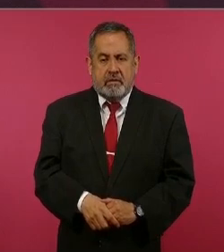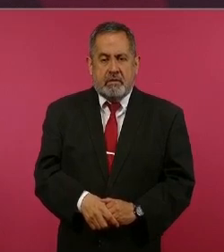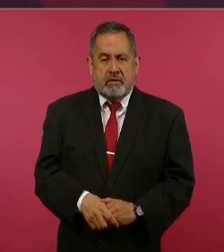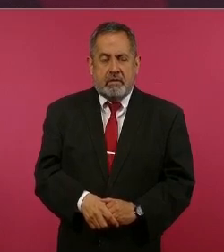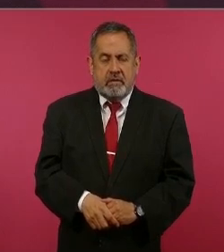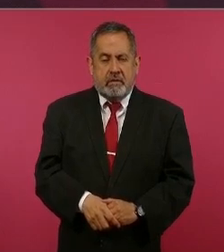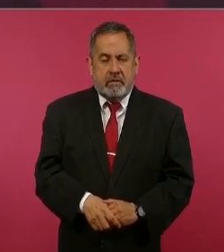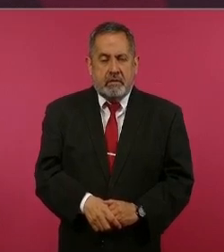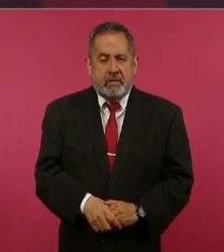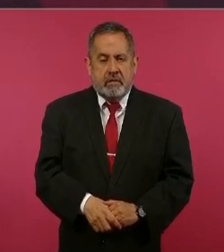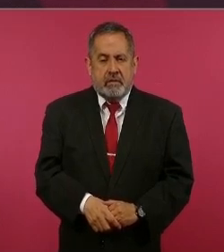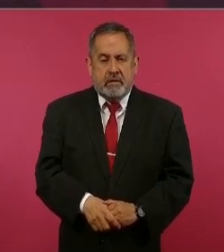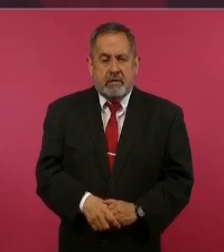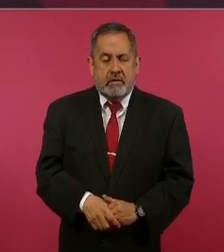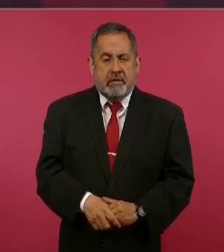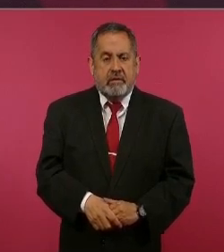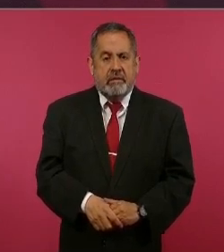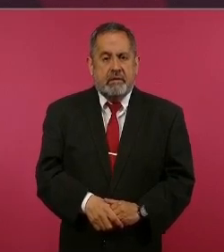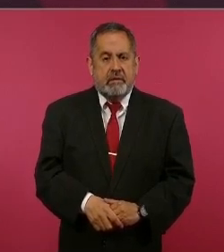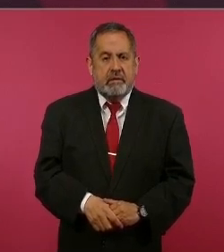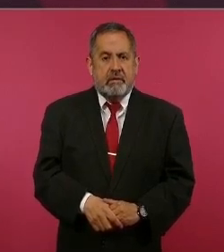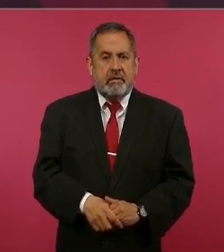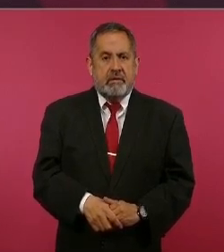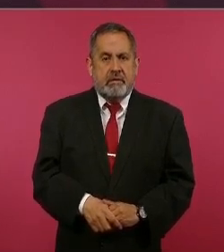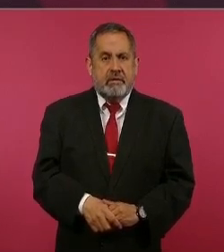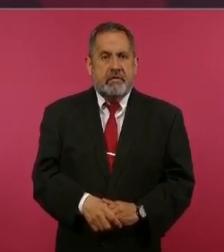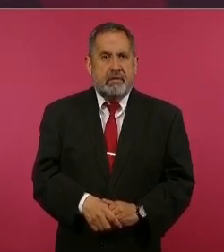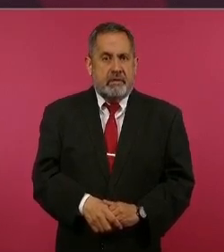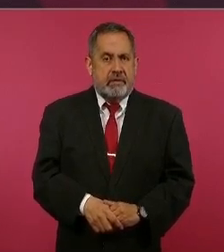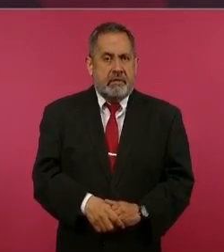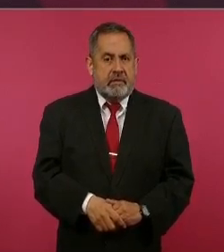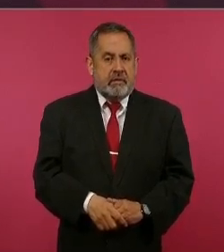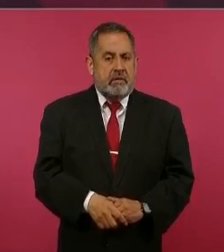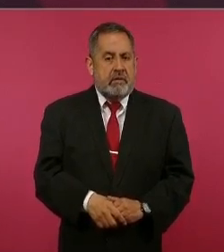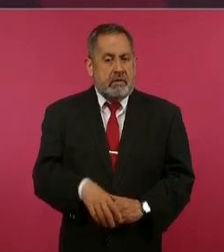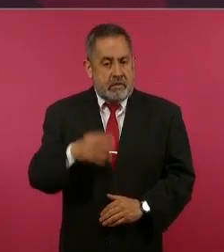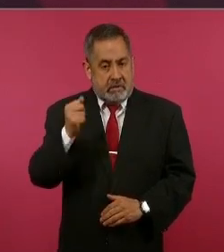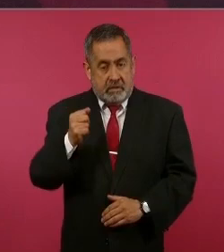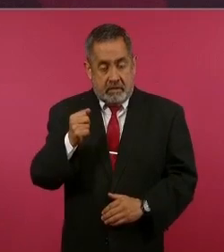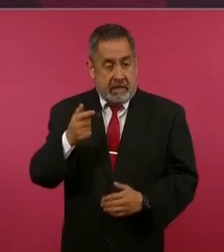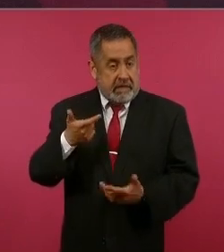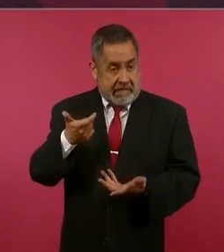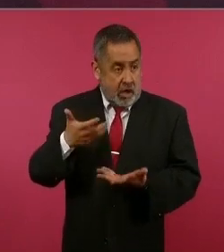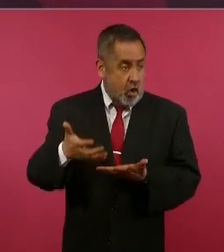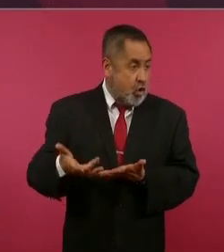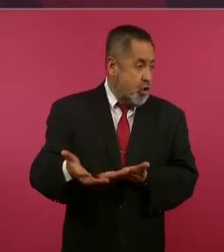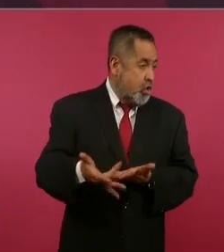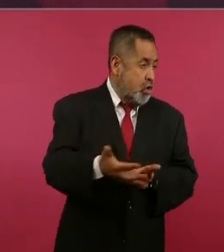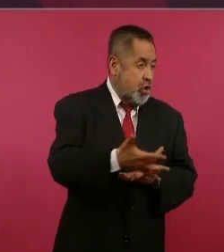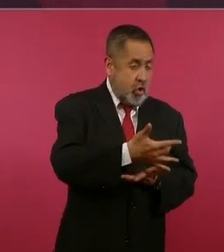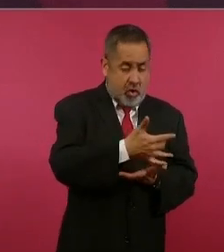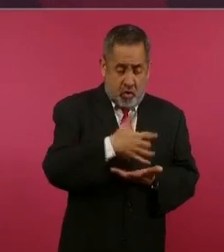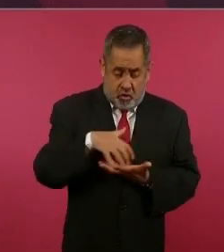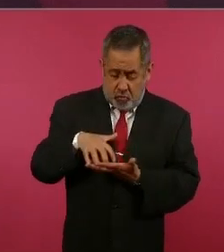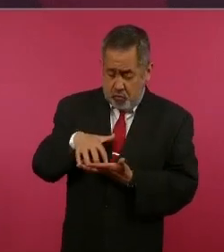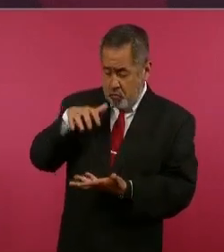no dejar de destinar todo lo que se ahorre